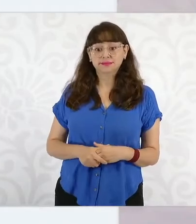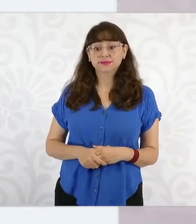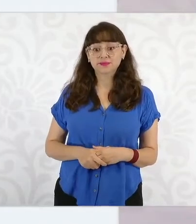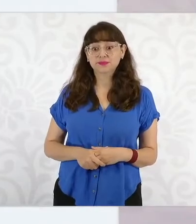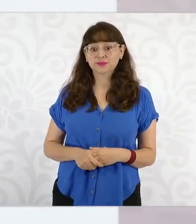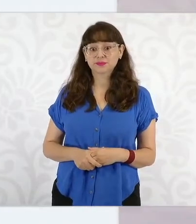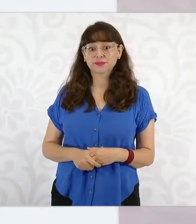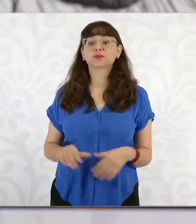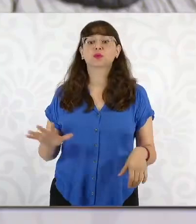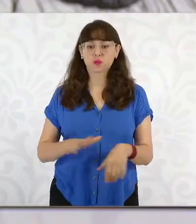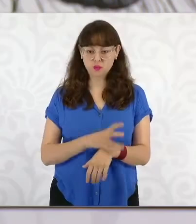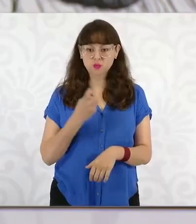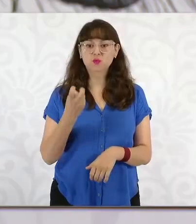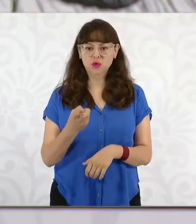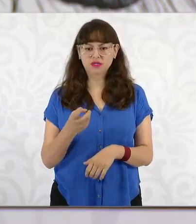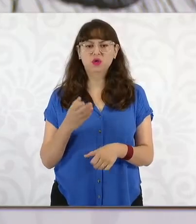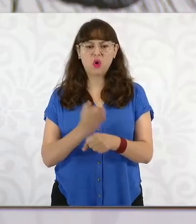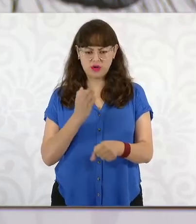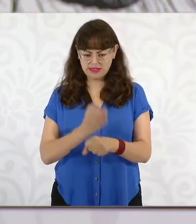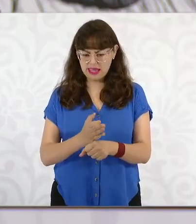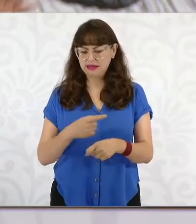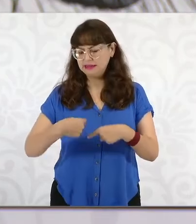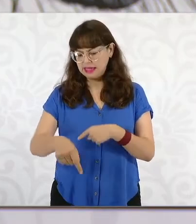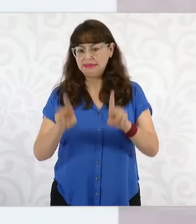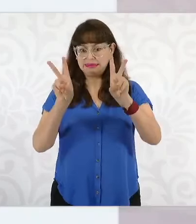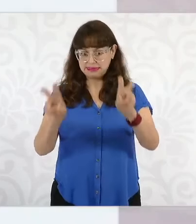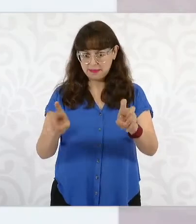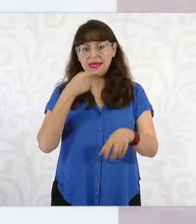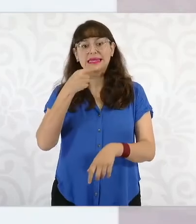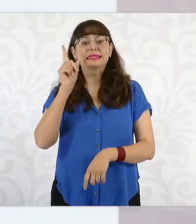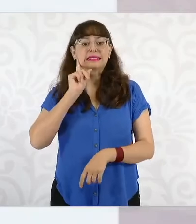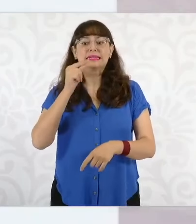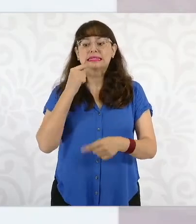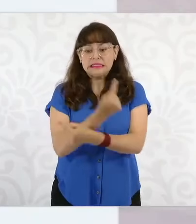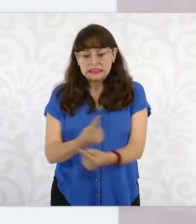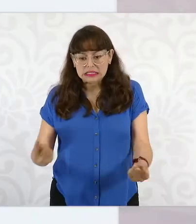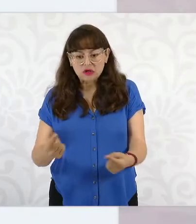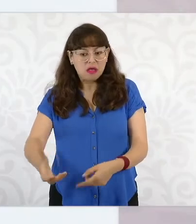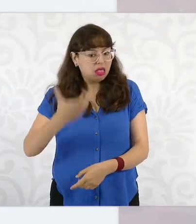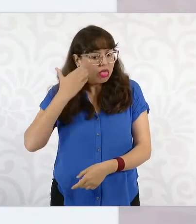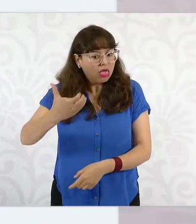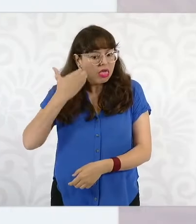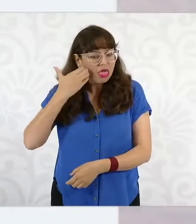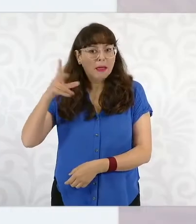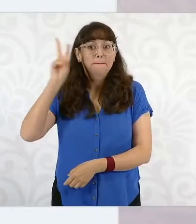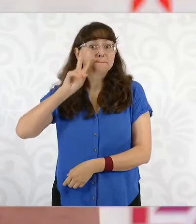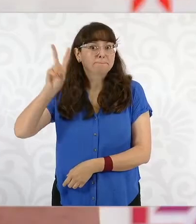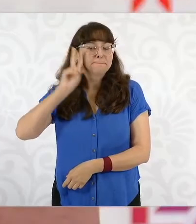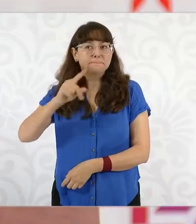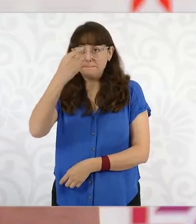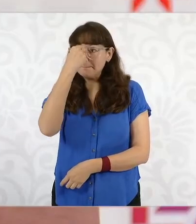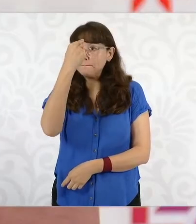Por eso, ahora viene lo de los niños y las niñas, que es mucho más grave, ¿no? La adicción a las niñas y a los niños a